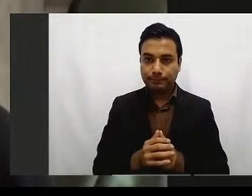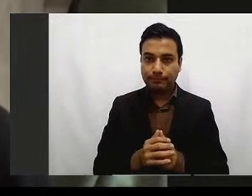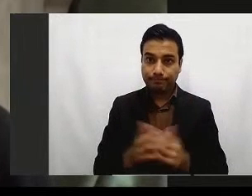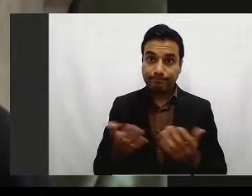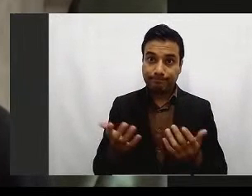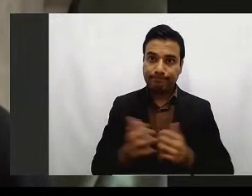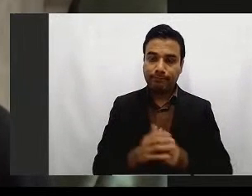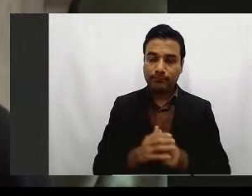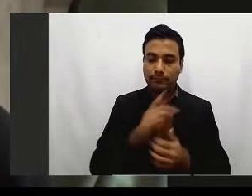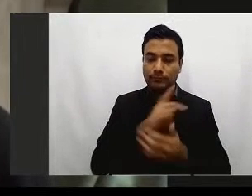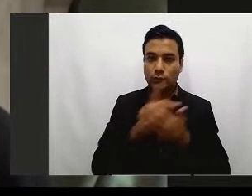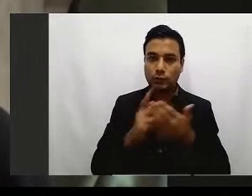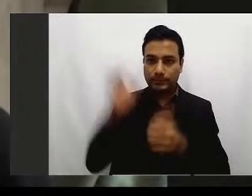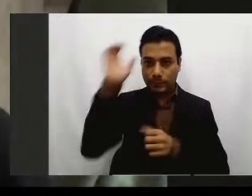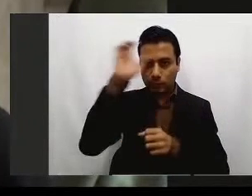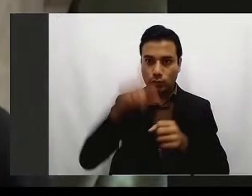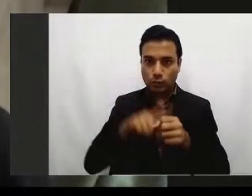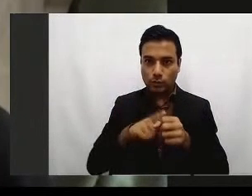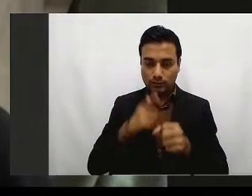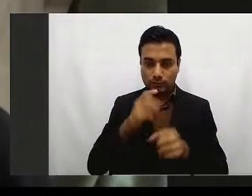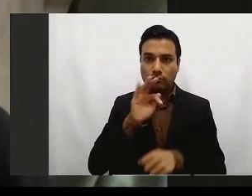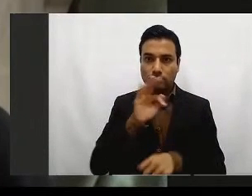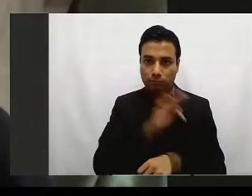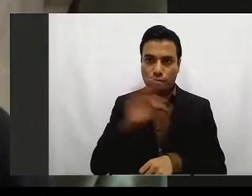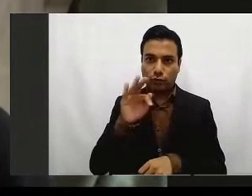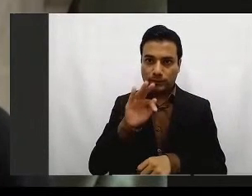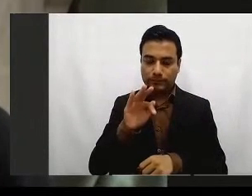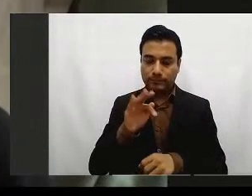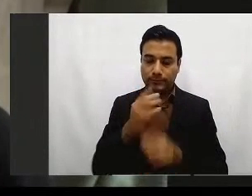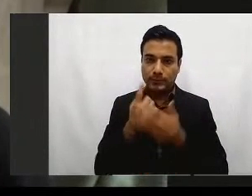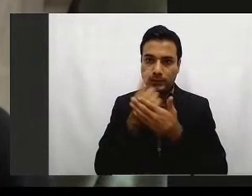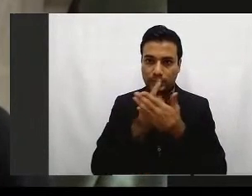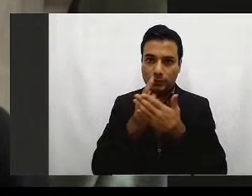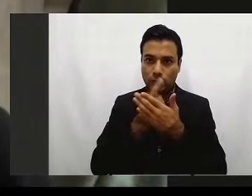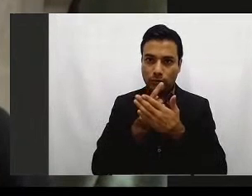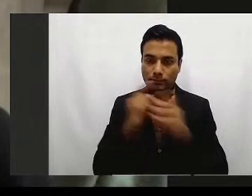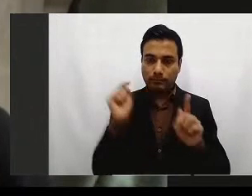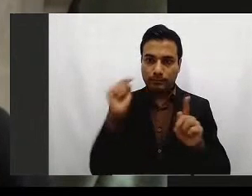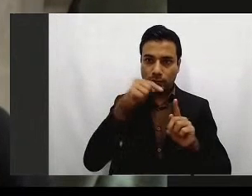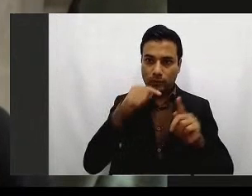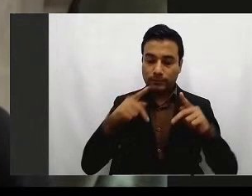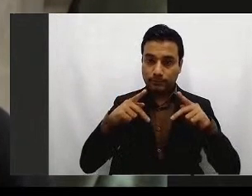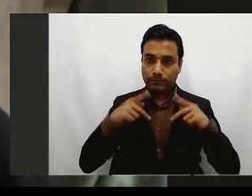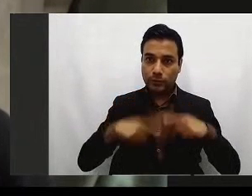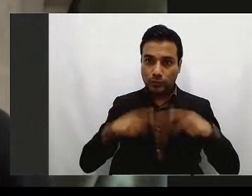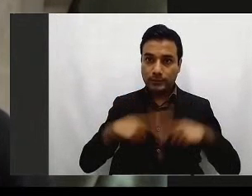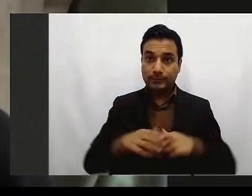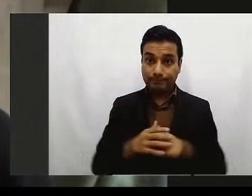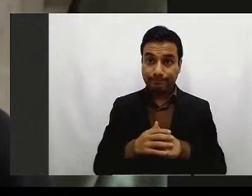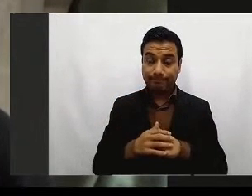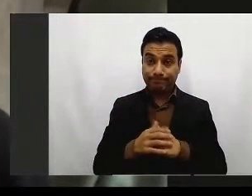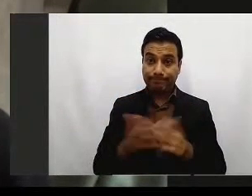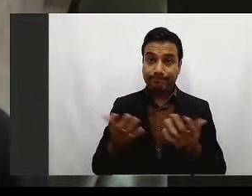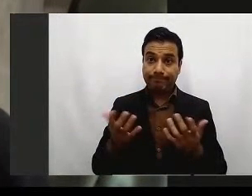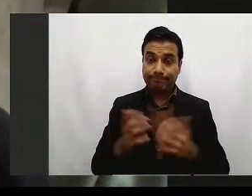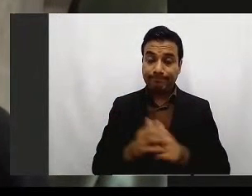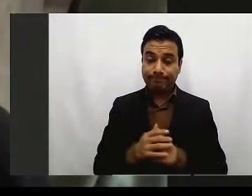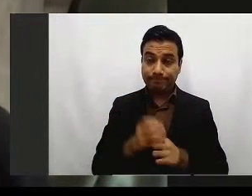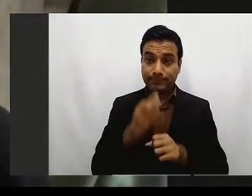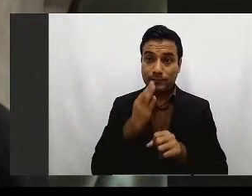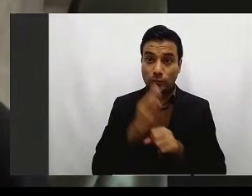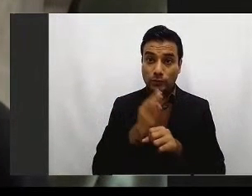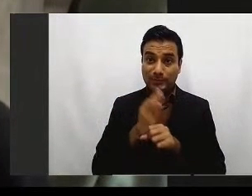lugar ideal para el diseño basado en personas. El sector ha sido más afectado que otros sectores por todo el tema de